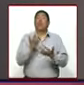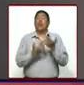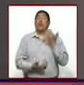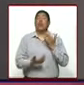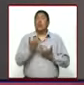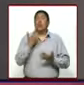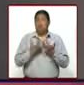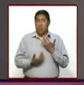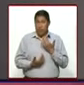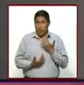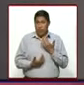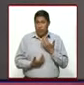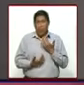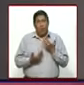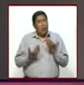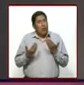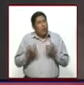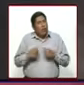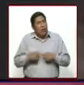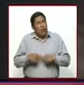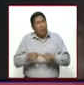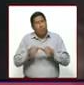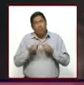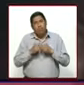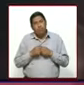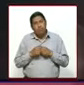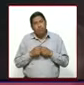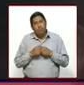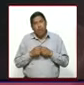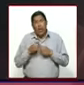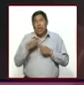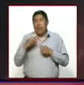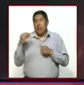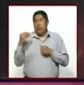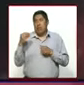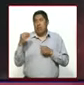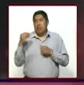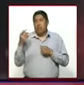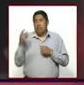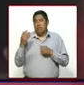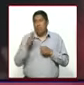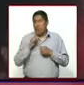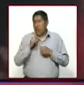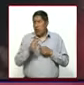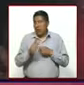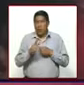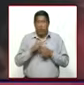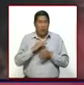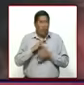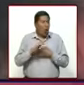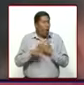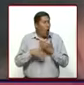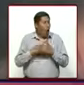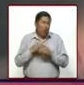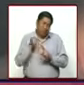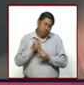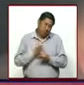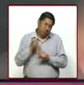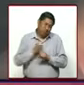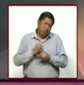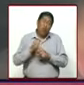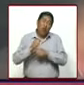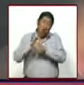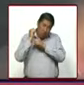incendios forestales, el fuego, continúa avanzando, pese a que realmente se ha hecho todos los esfuerzos con los